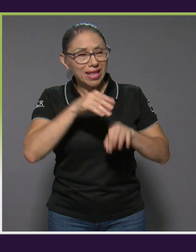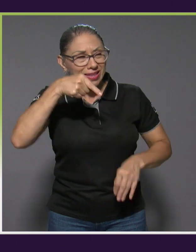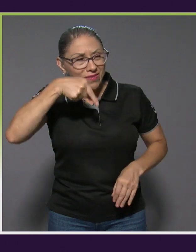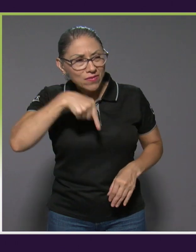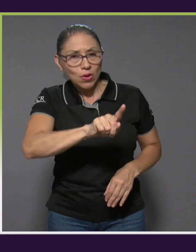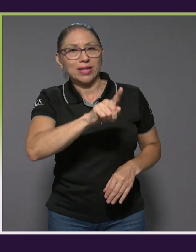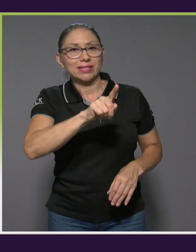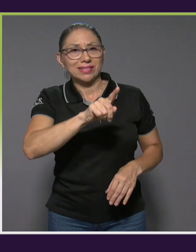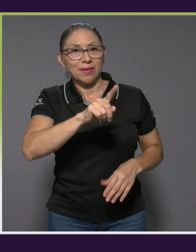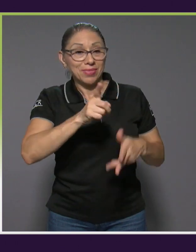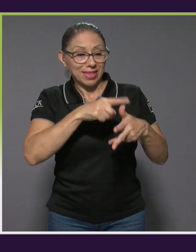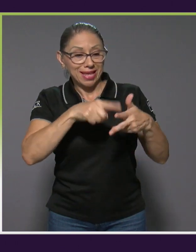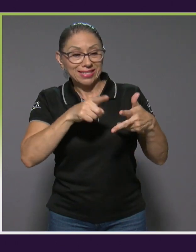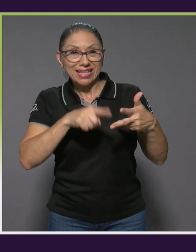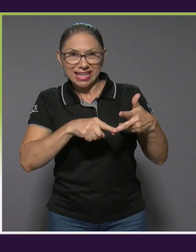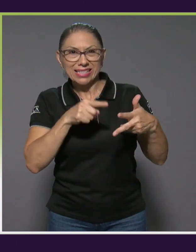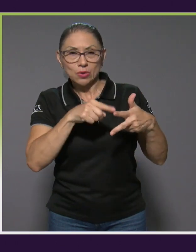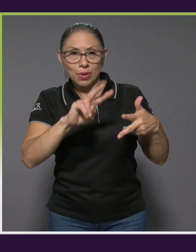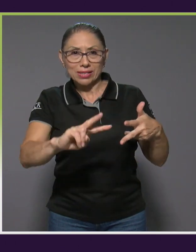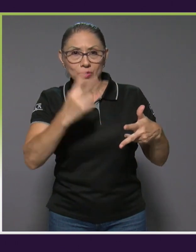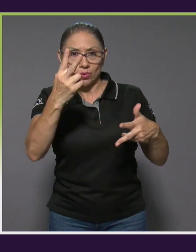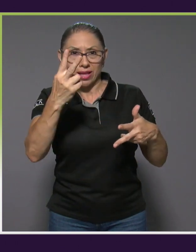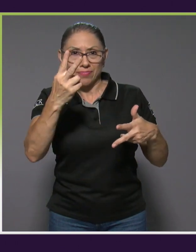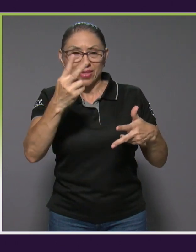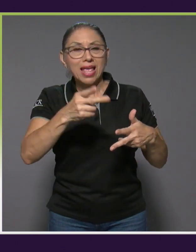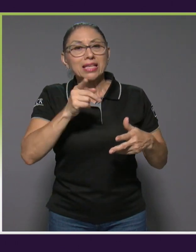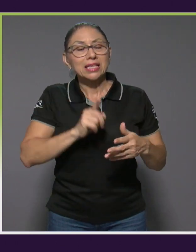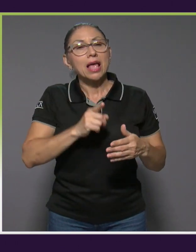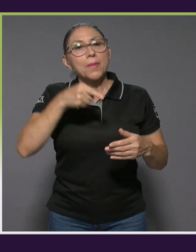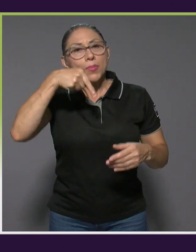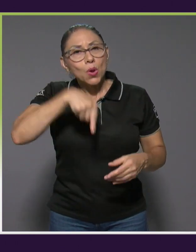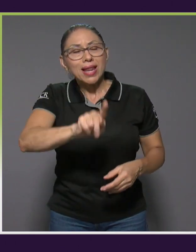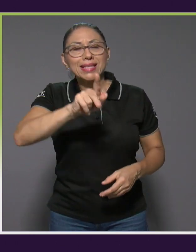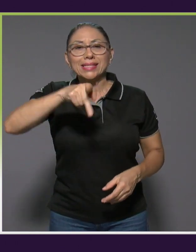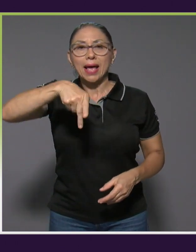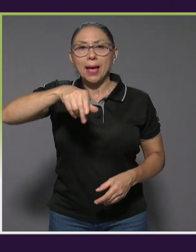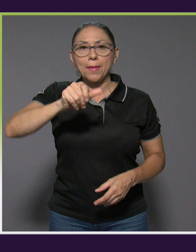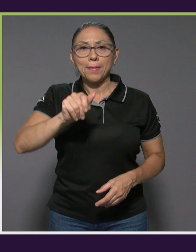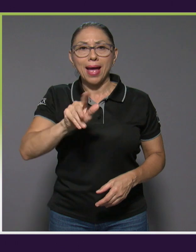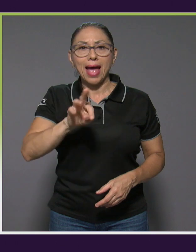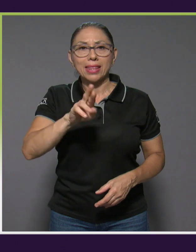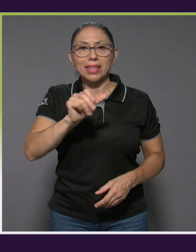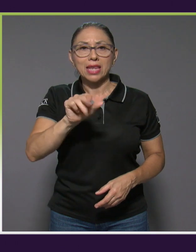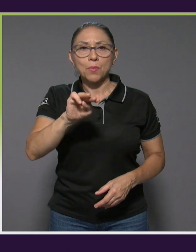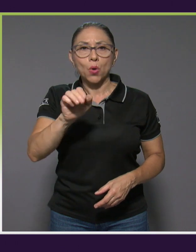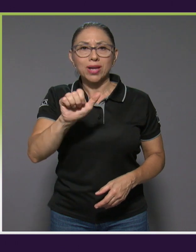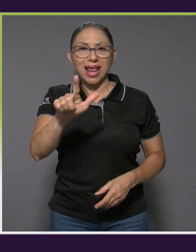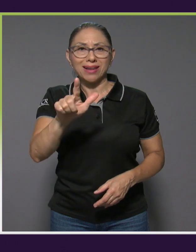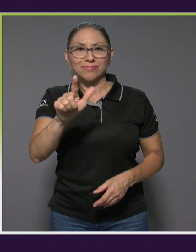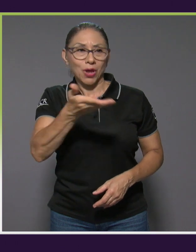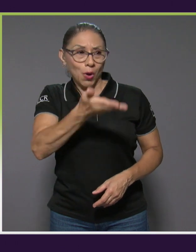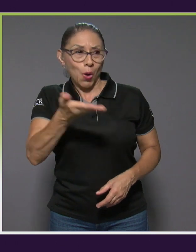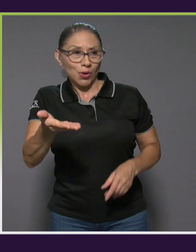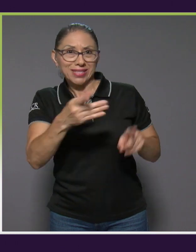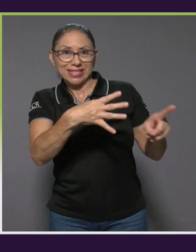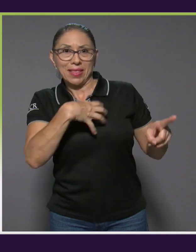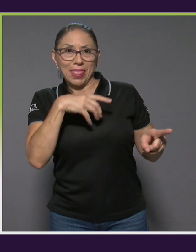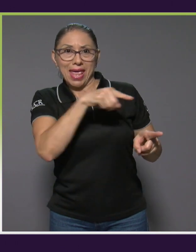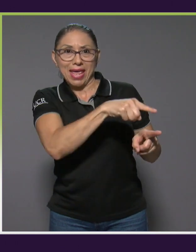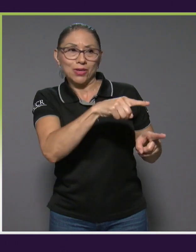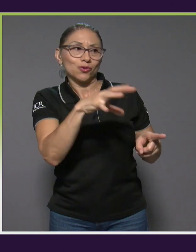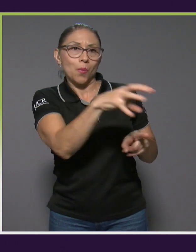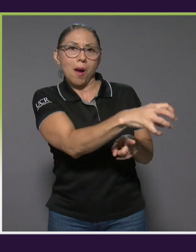segunda de las tres, es la violencia patrimonial. Y ya no solo en el caso de personas que buscan